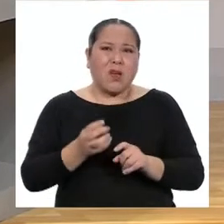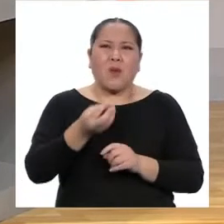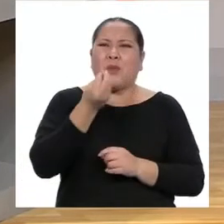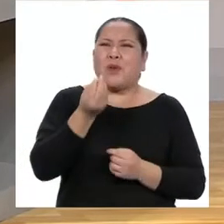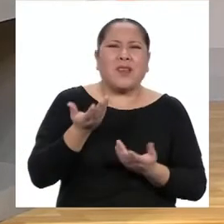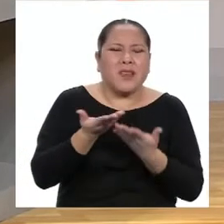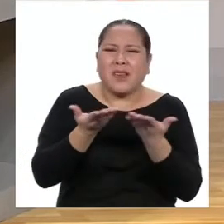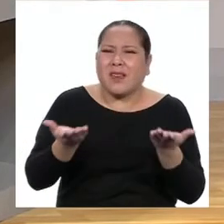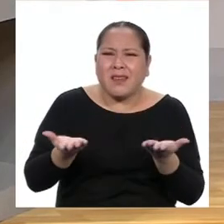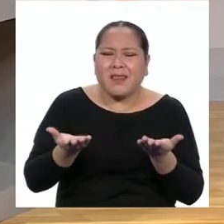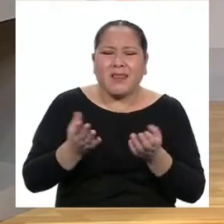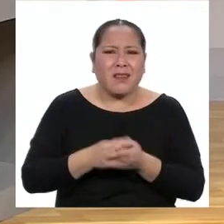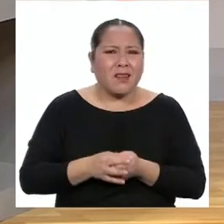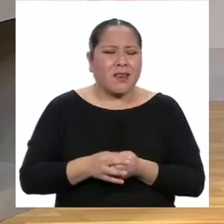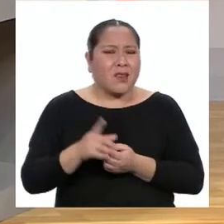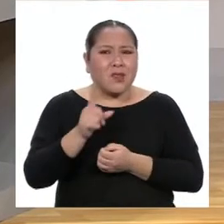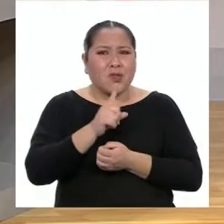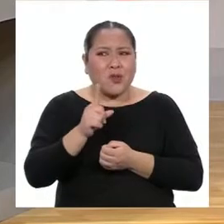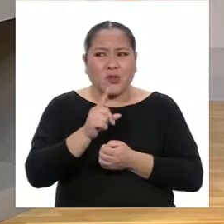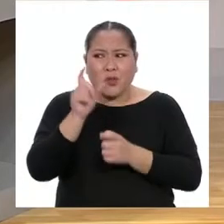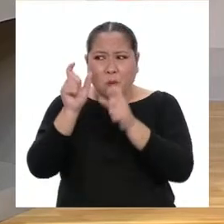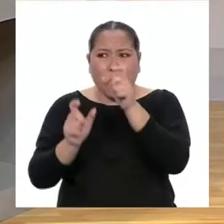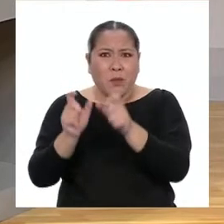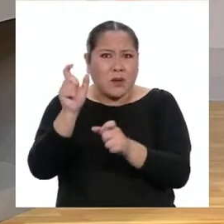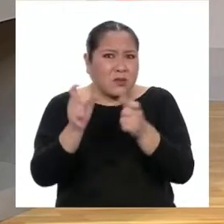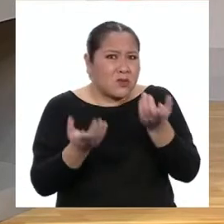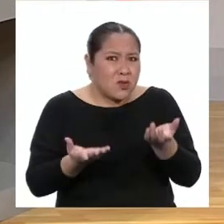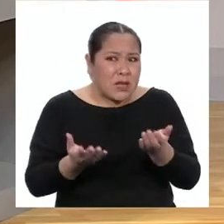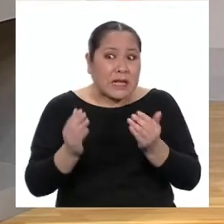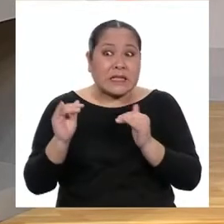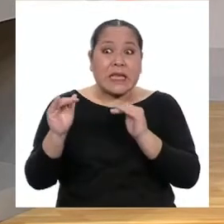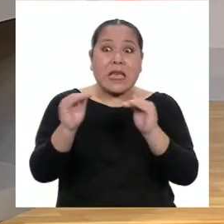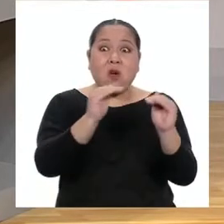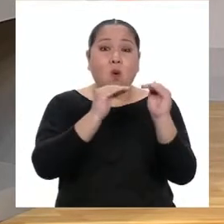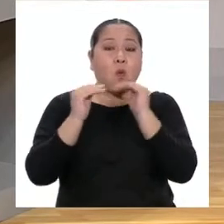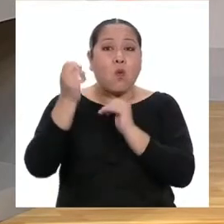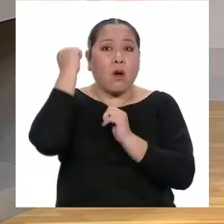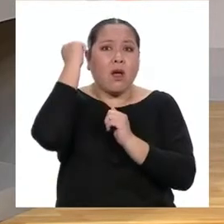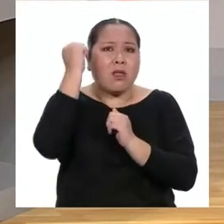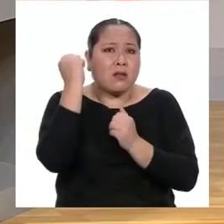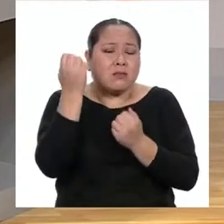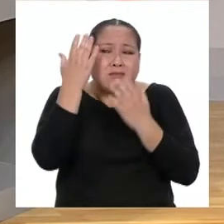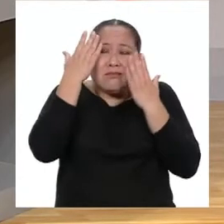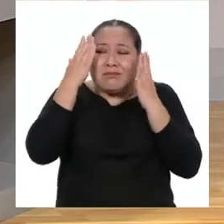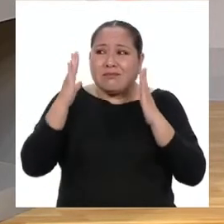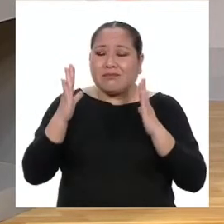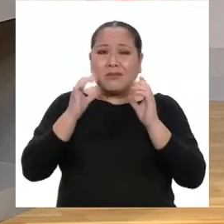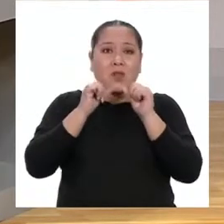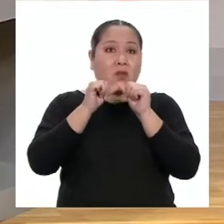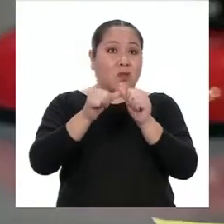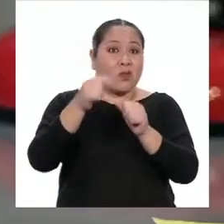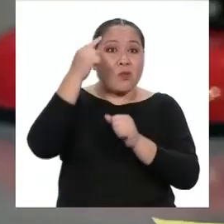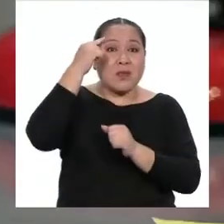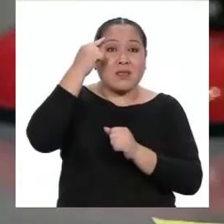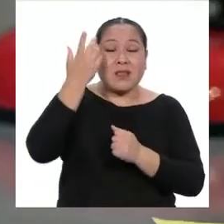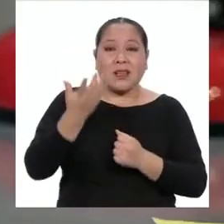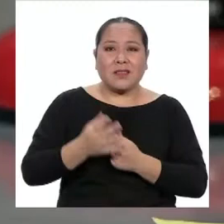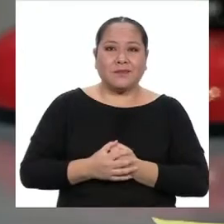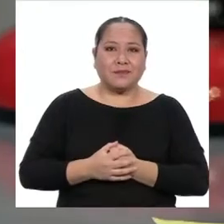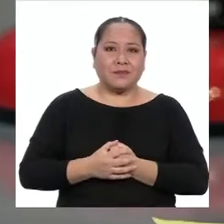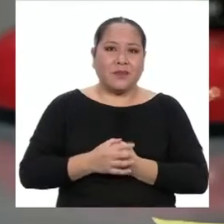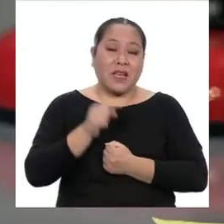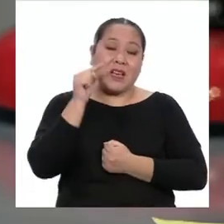hacen eso? ¿Acaso no somos personas con iguales derechos? No sé, me quedé pensando. Es